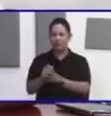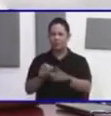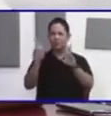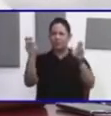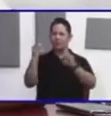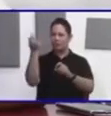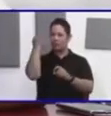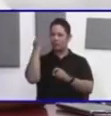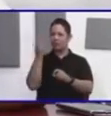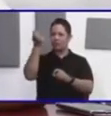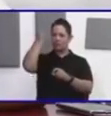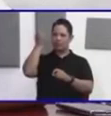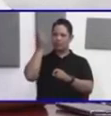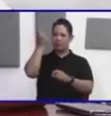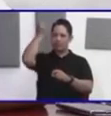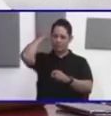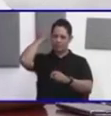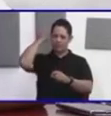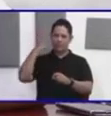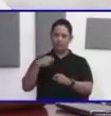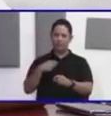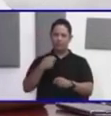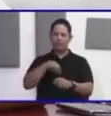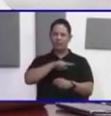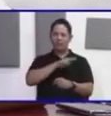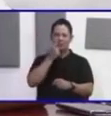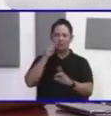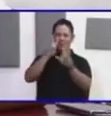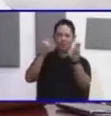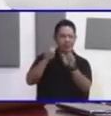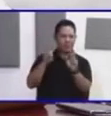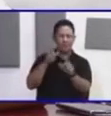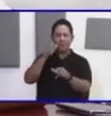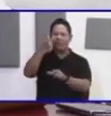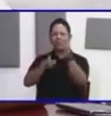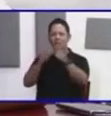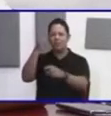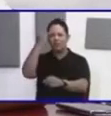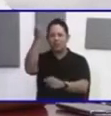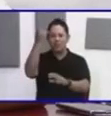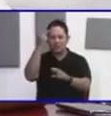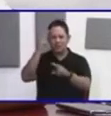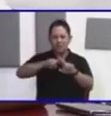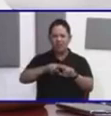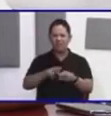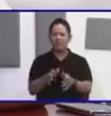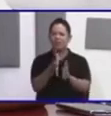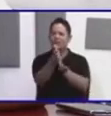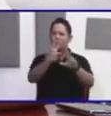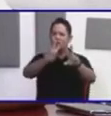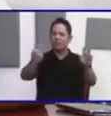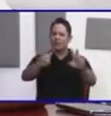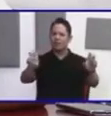comunidad muchas veces especulando sin ningún tipo de fundamento. Voy a referirme específicamente